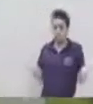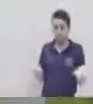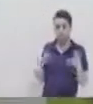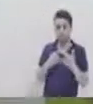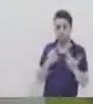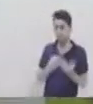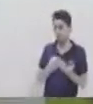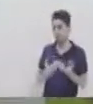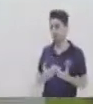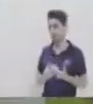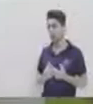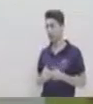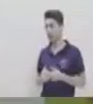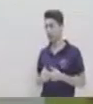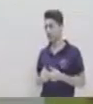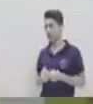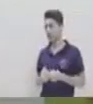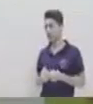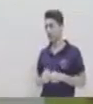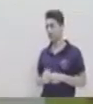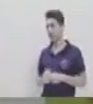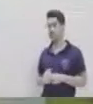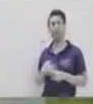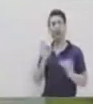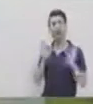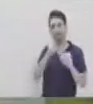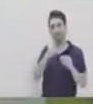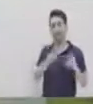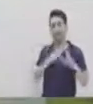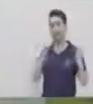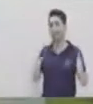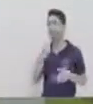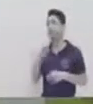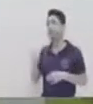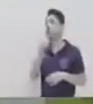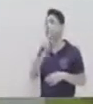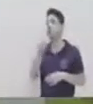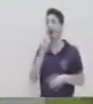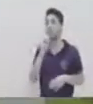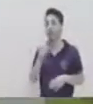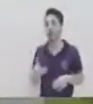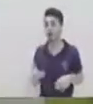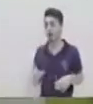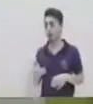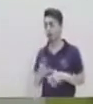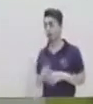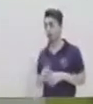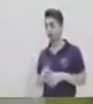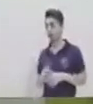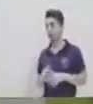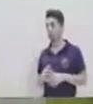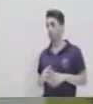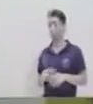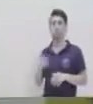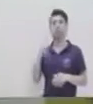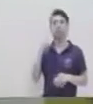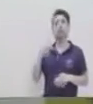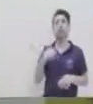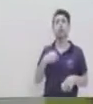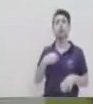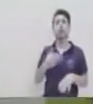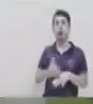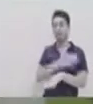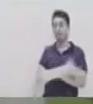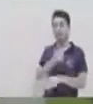reunión, como a veces, por ejemplo, dicen, en la mesa no se habla, ¿verdad? Y a veces, cuando teníamos, no estábamos